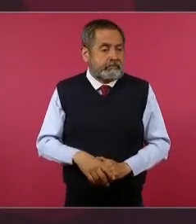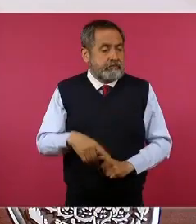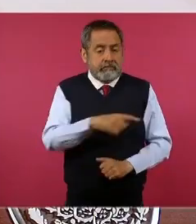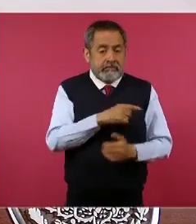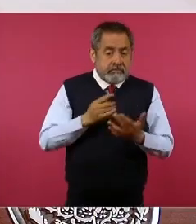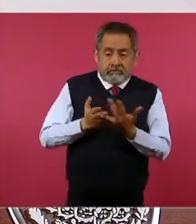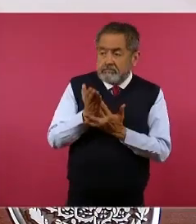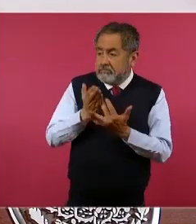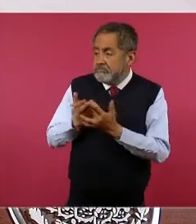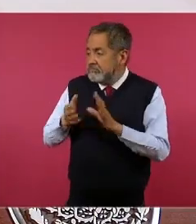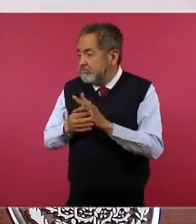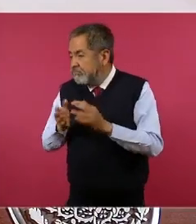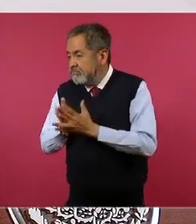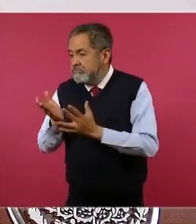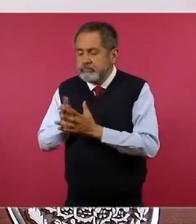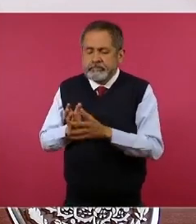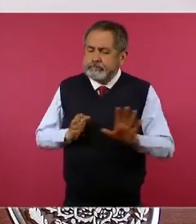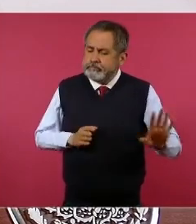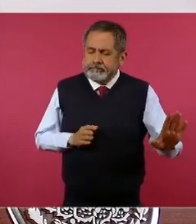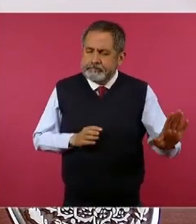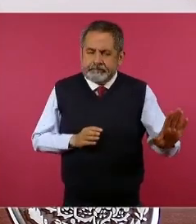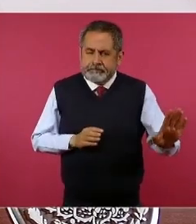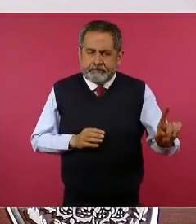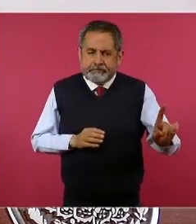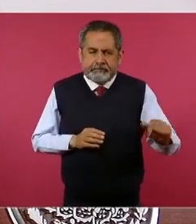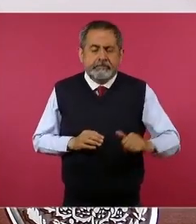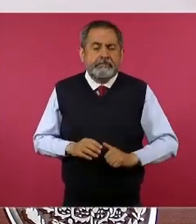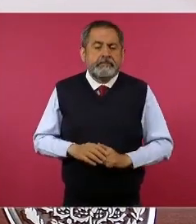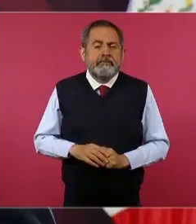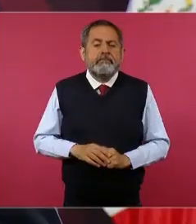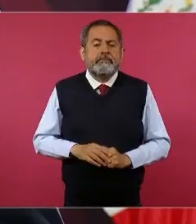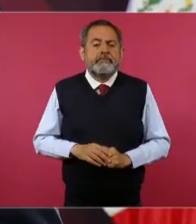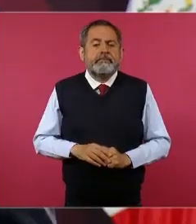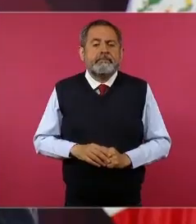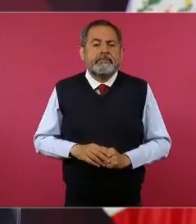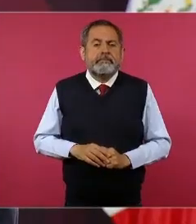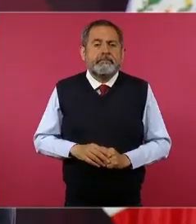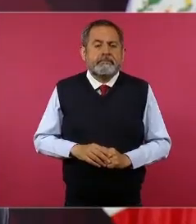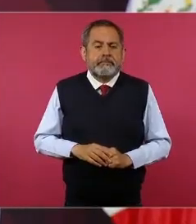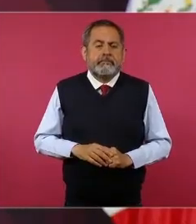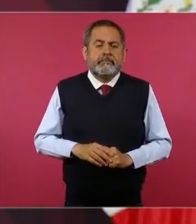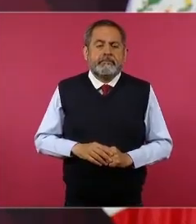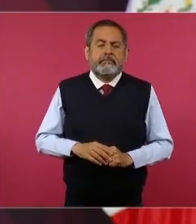intervienen, nada más que antes